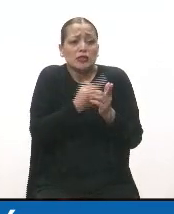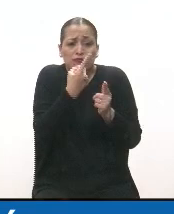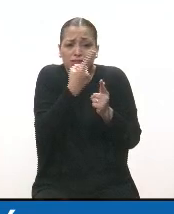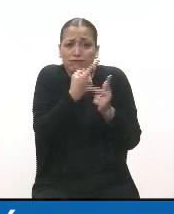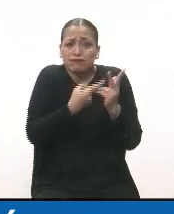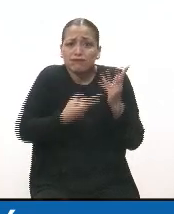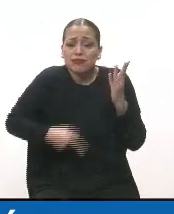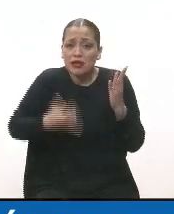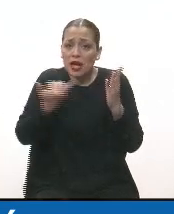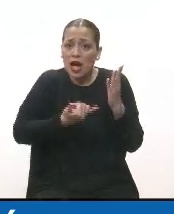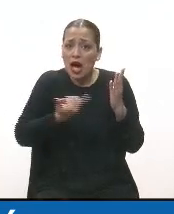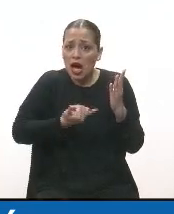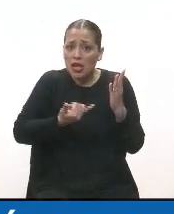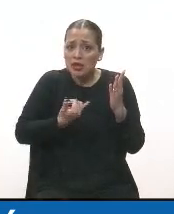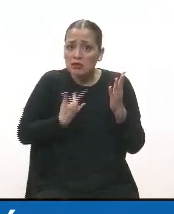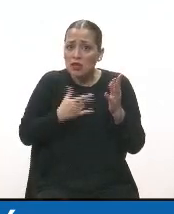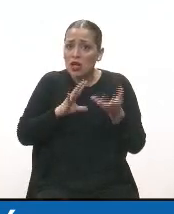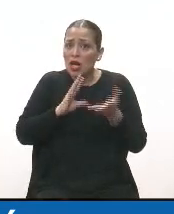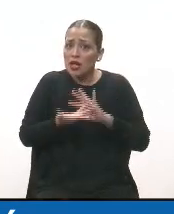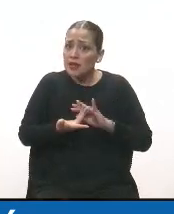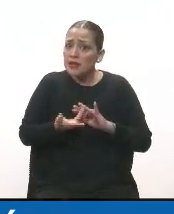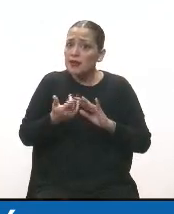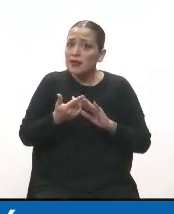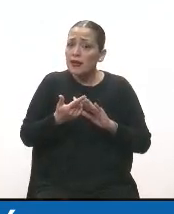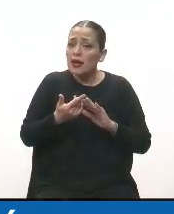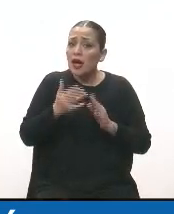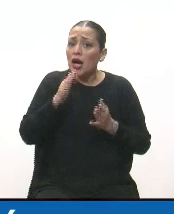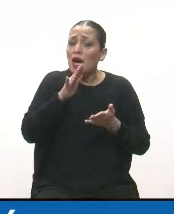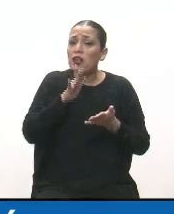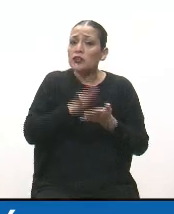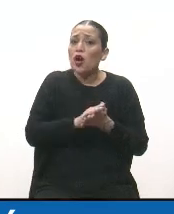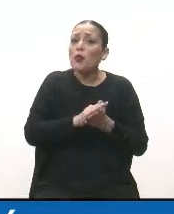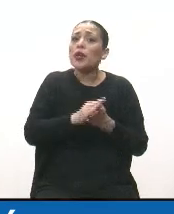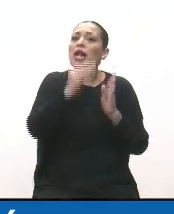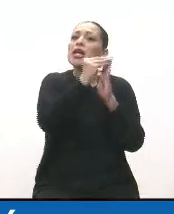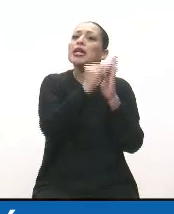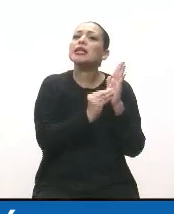a los cuales crea el régimen, el Registro Nacional de